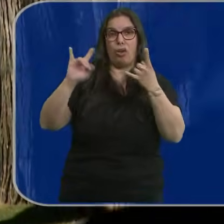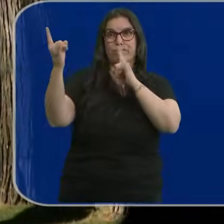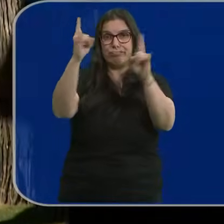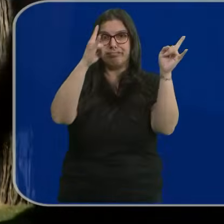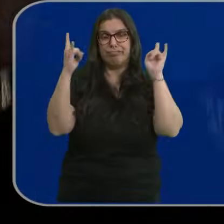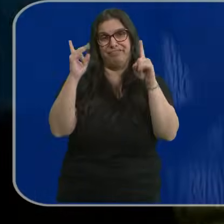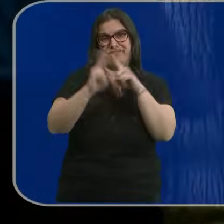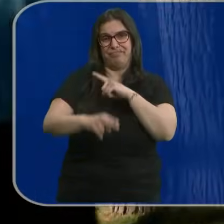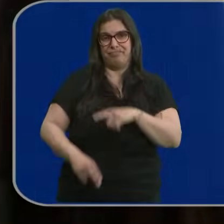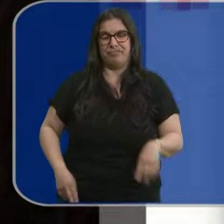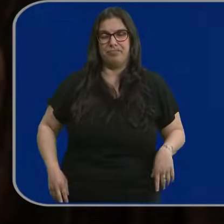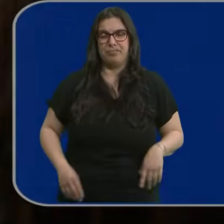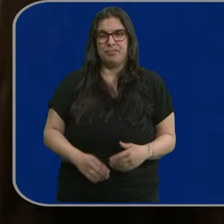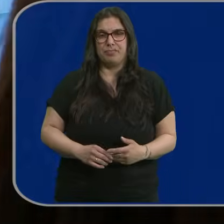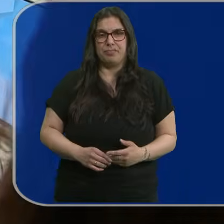vegetación.